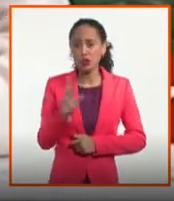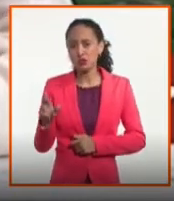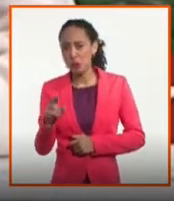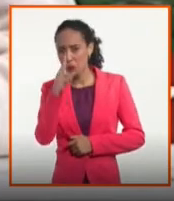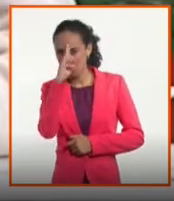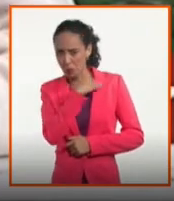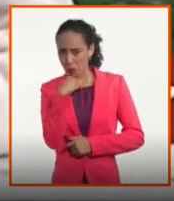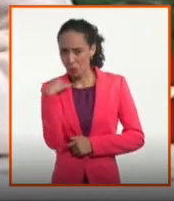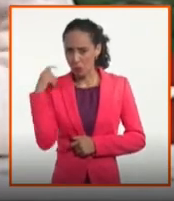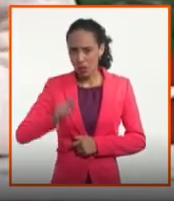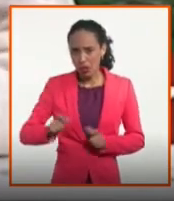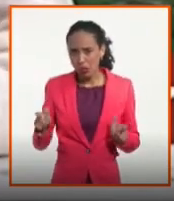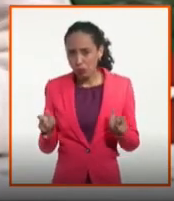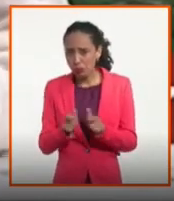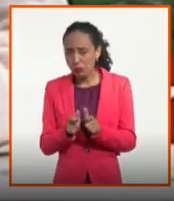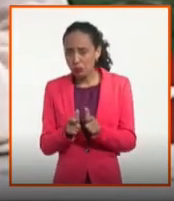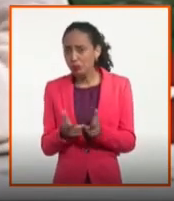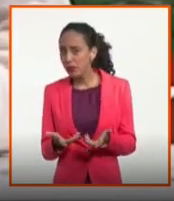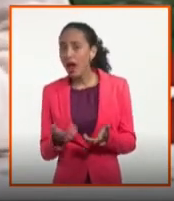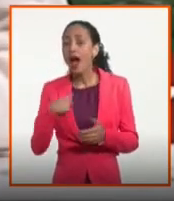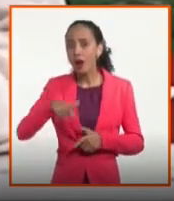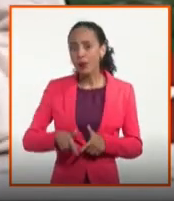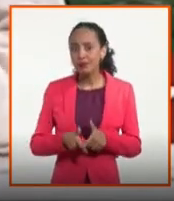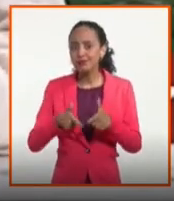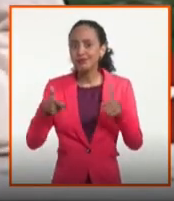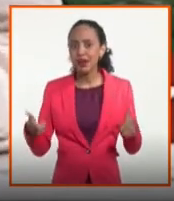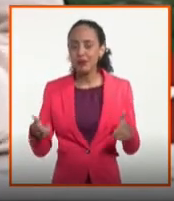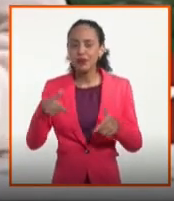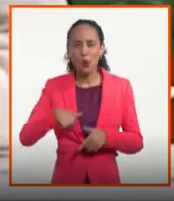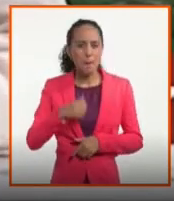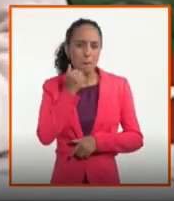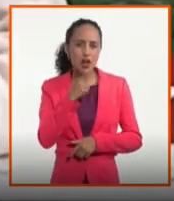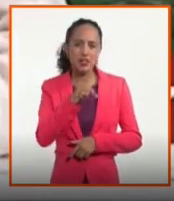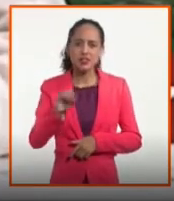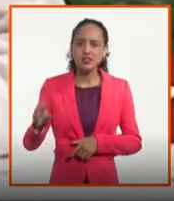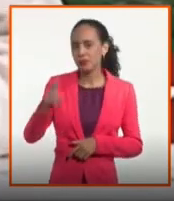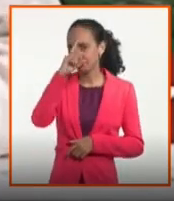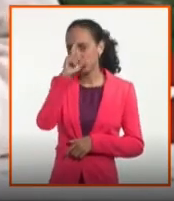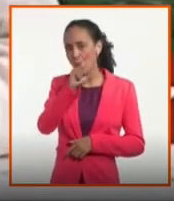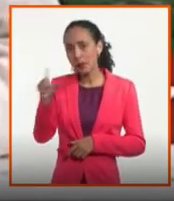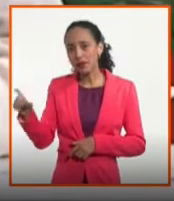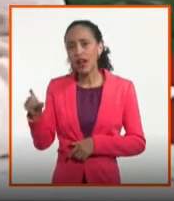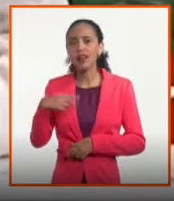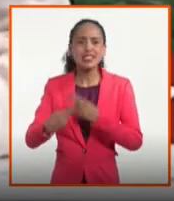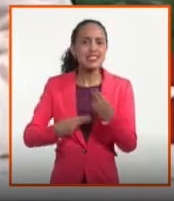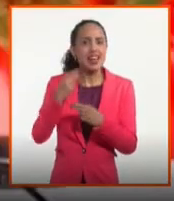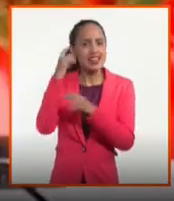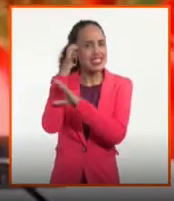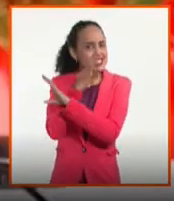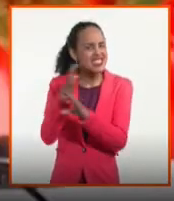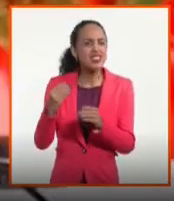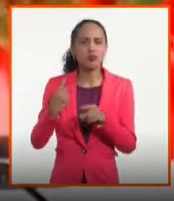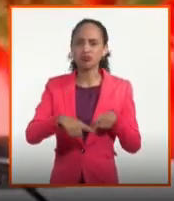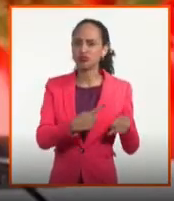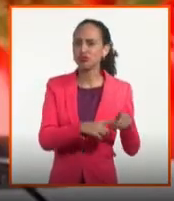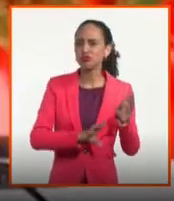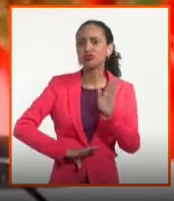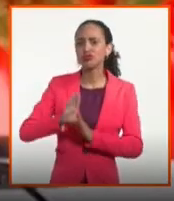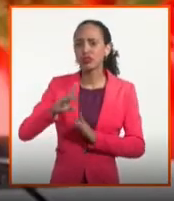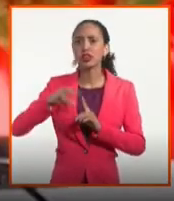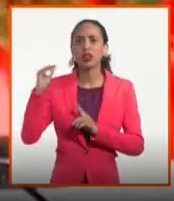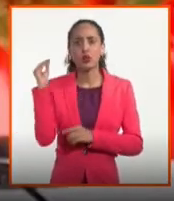ellos hay hospitales que marcan y que se hace ciencia y que se hacen cosas como es bueno hacerse en cualquier parte del mundo cuando tenemos ya